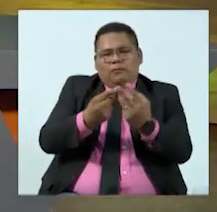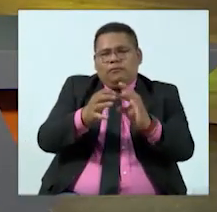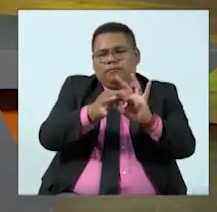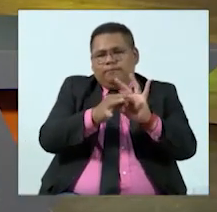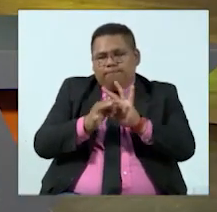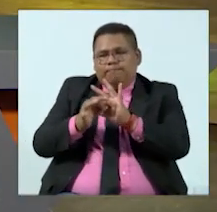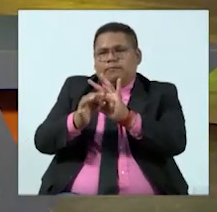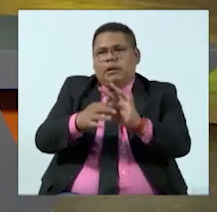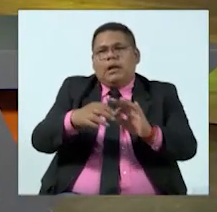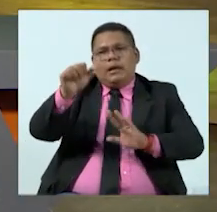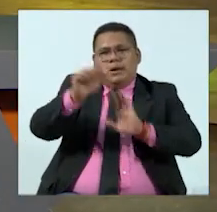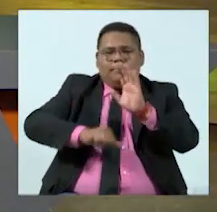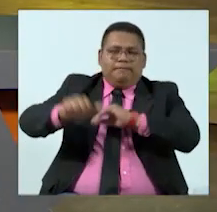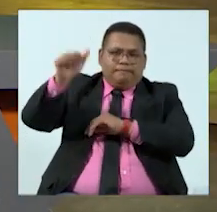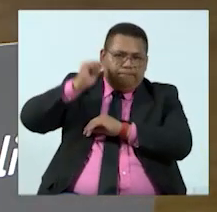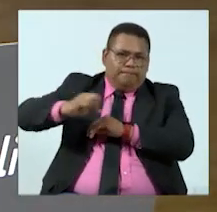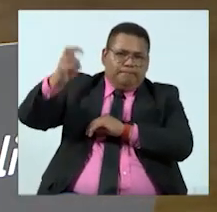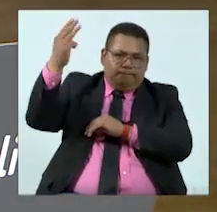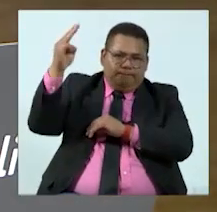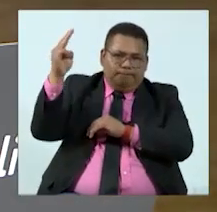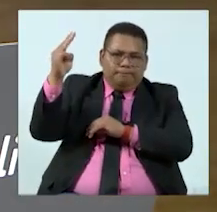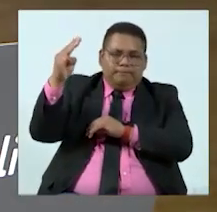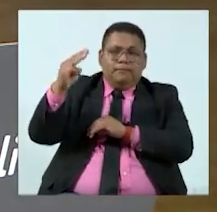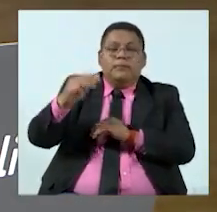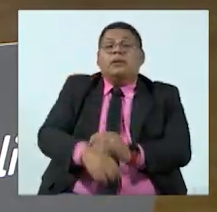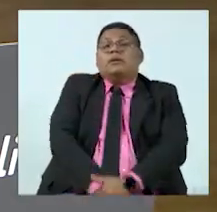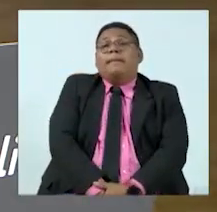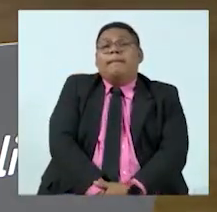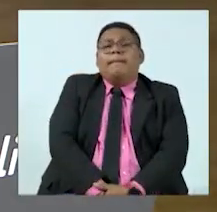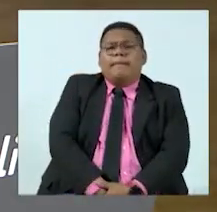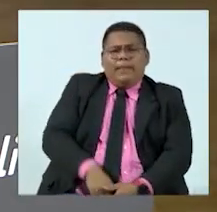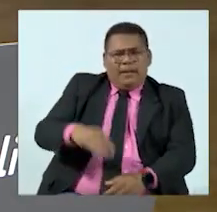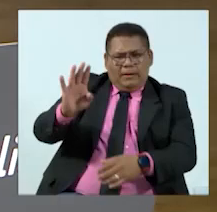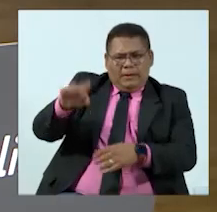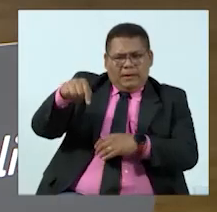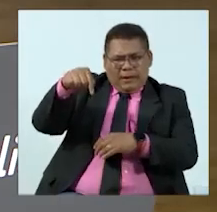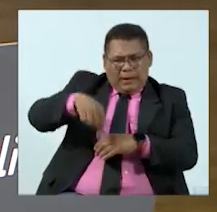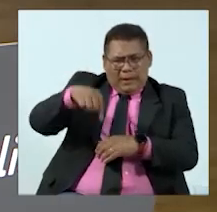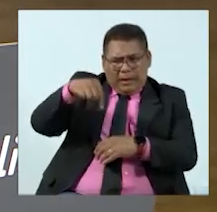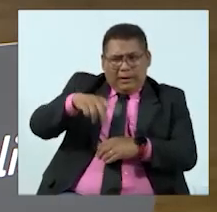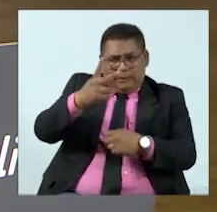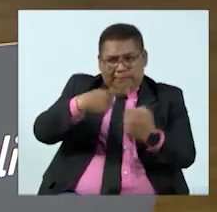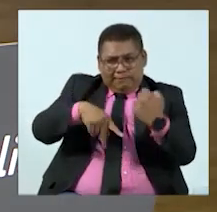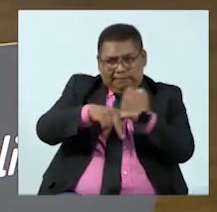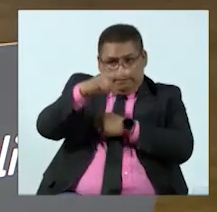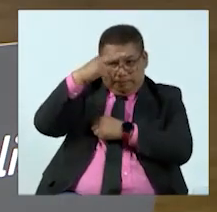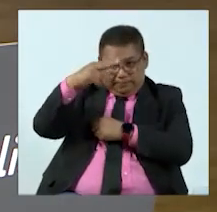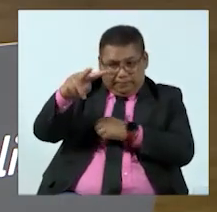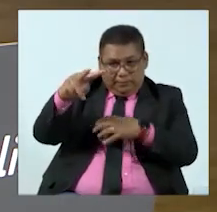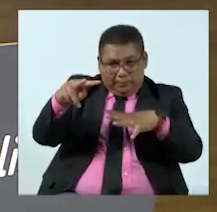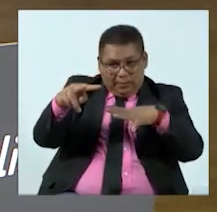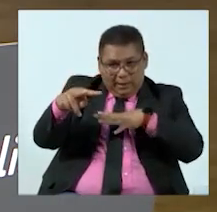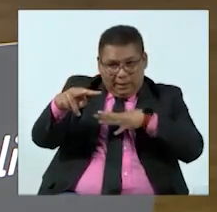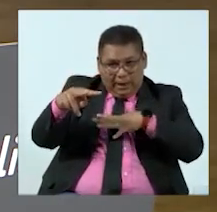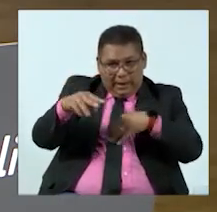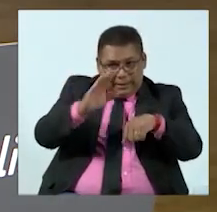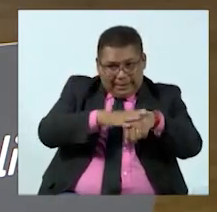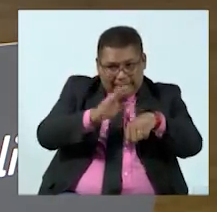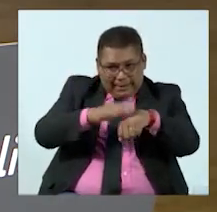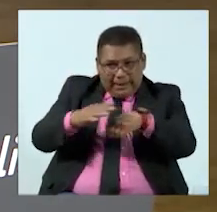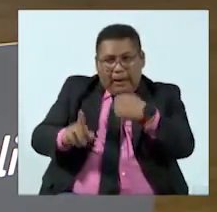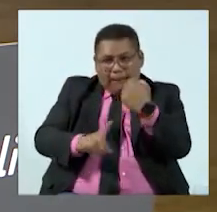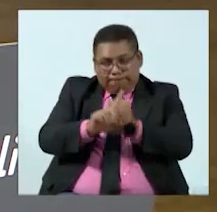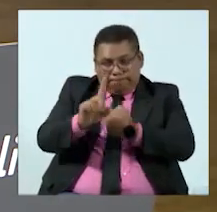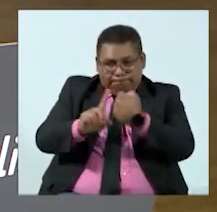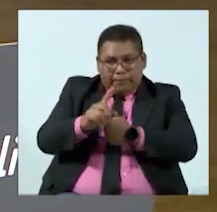llevar Durante los meses de abril y mayo doctor aquí en en en nuestro país hubiera alguna alerta peligro no